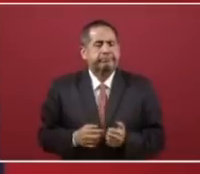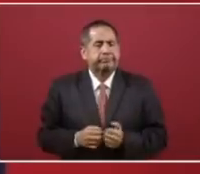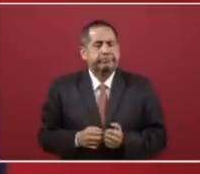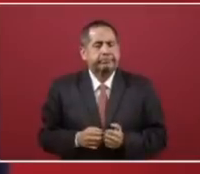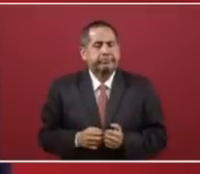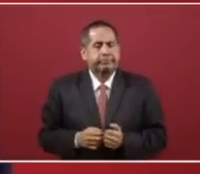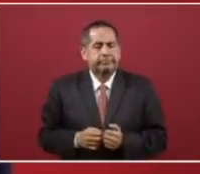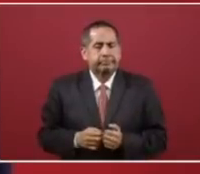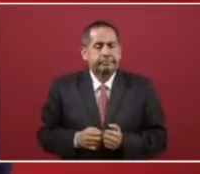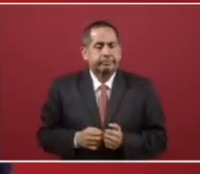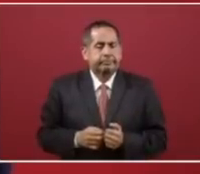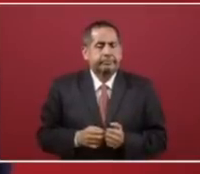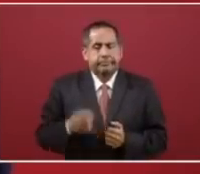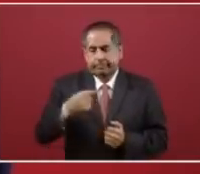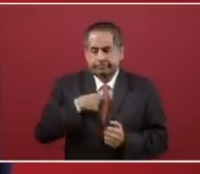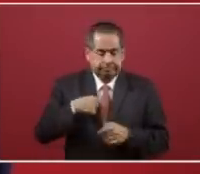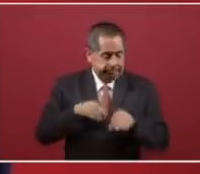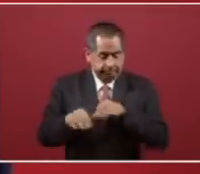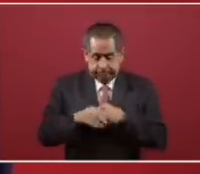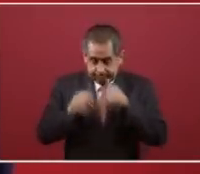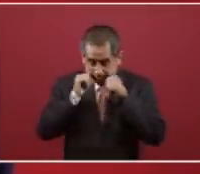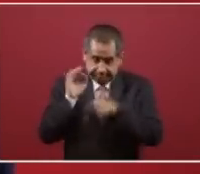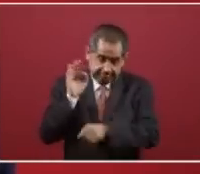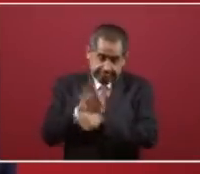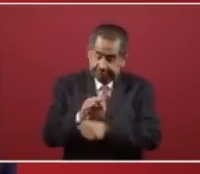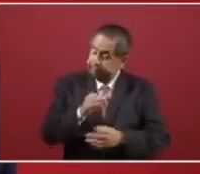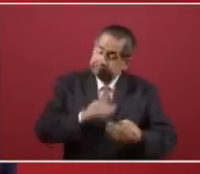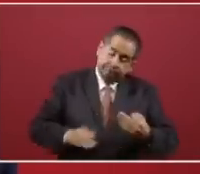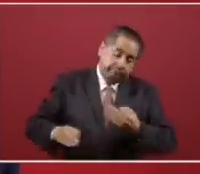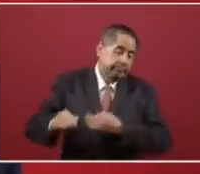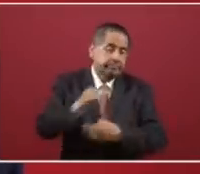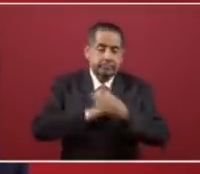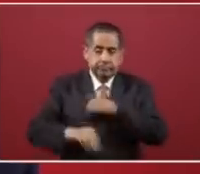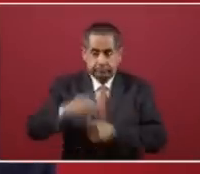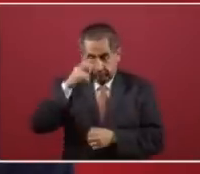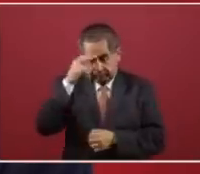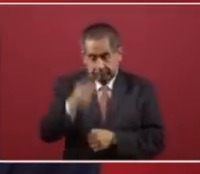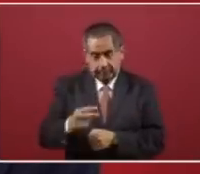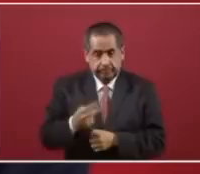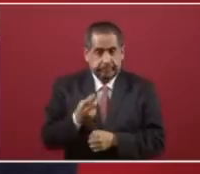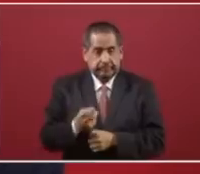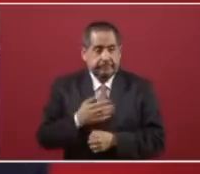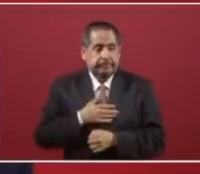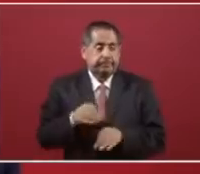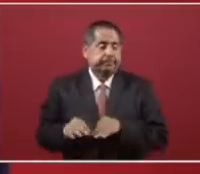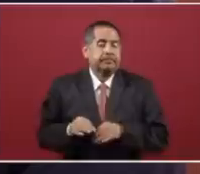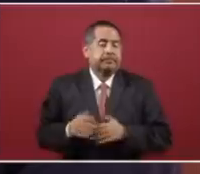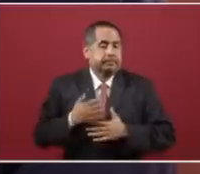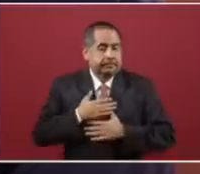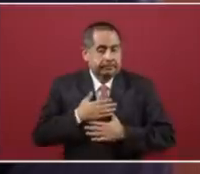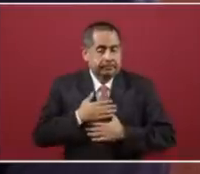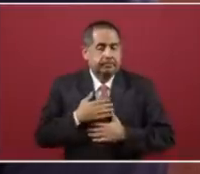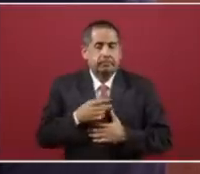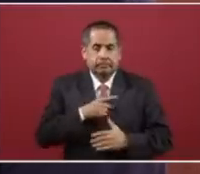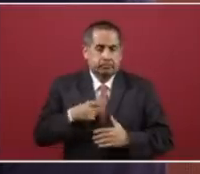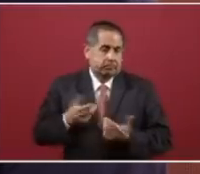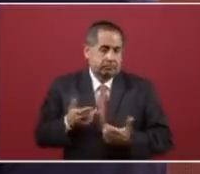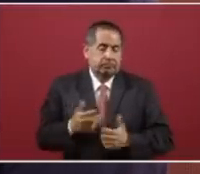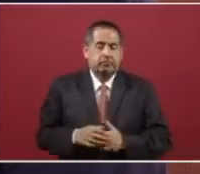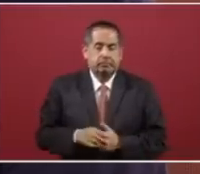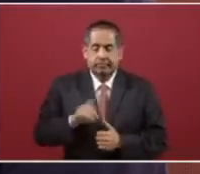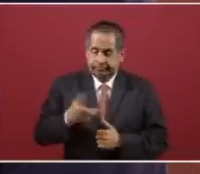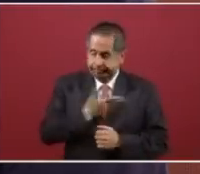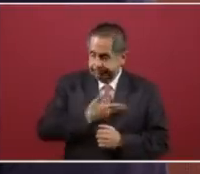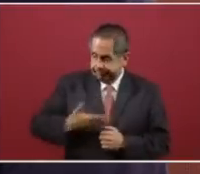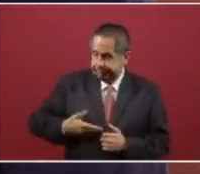ese es mi trabajo esa es mi función eso es lo que tiene que hacer el